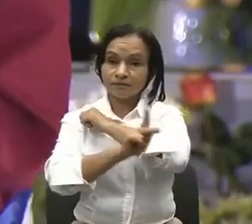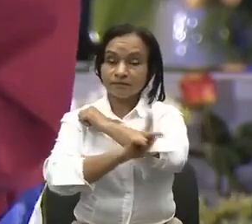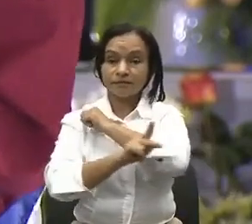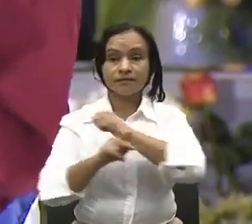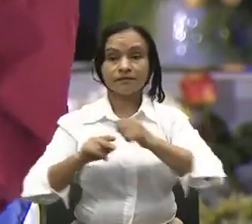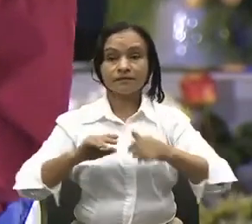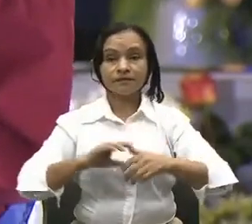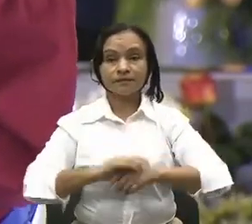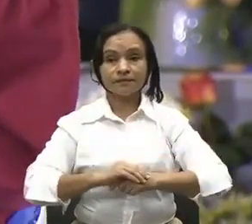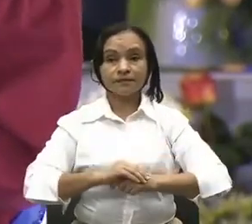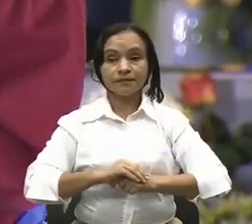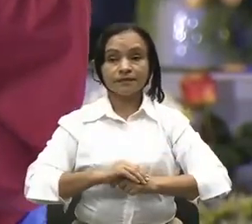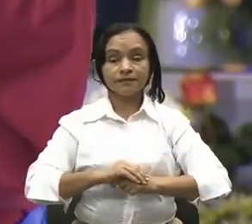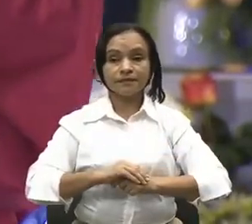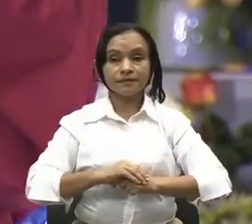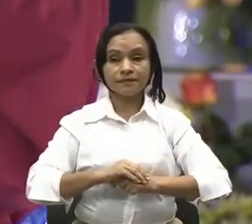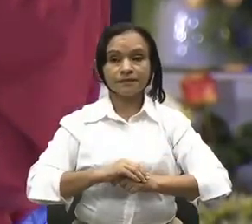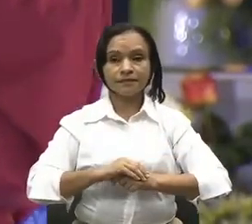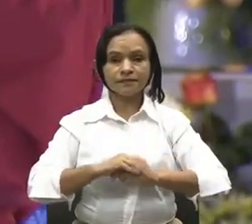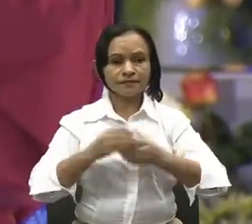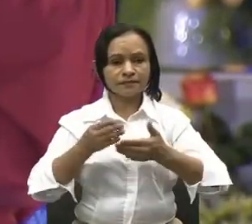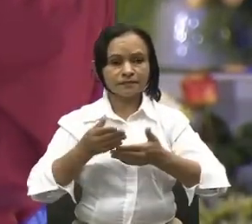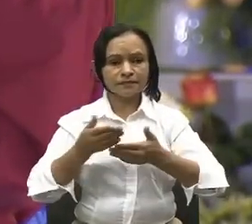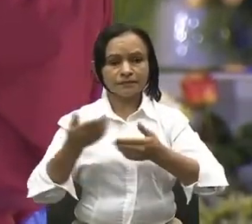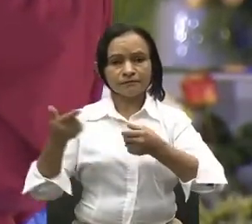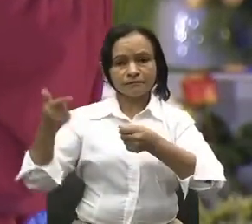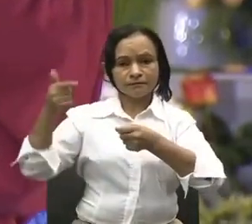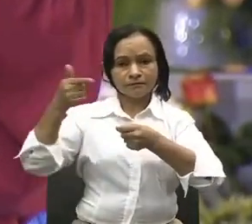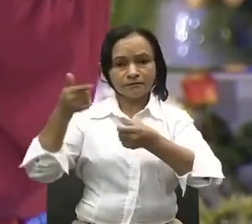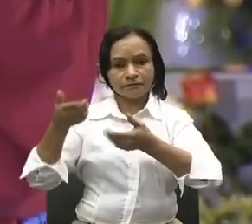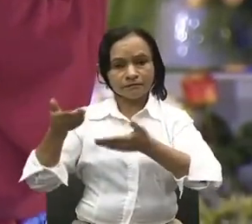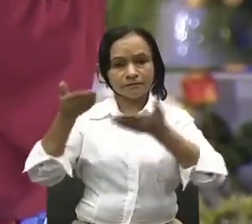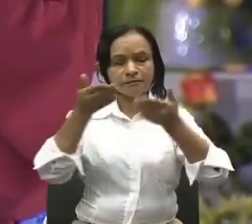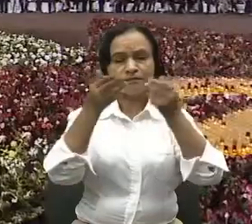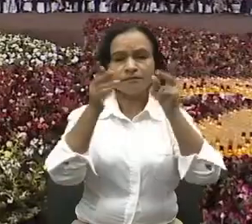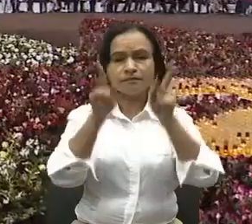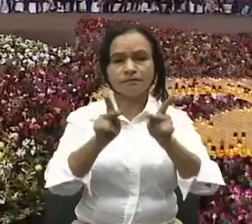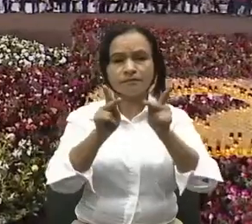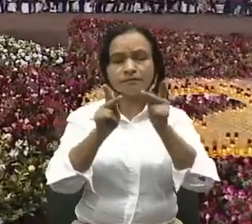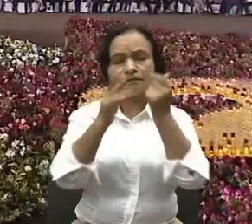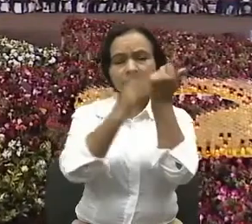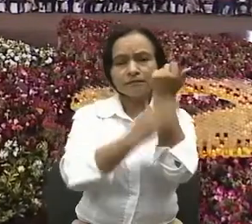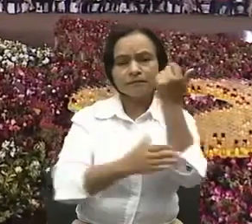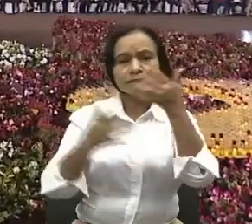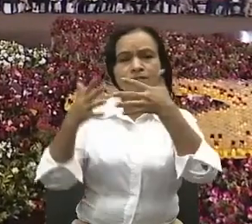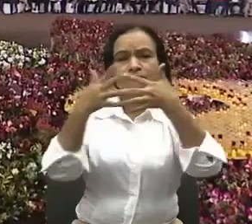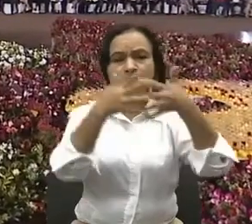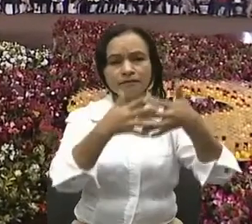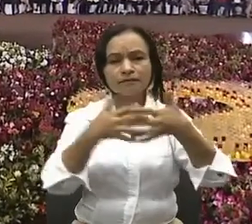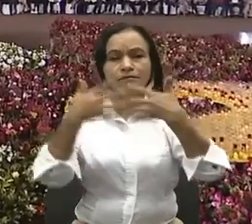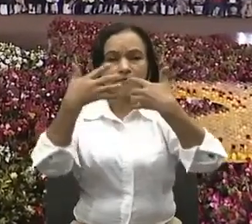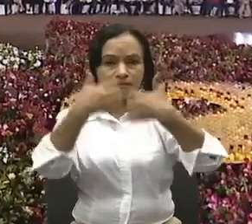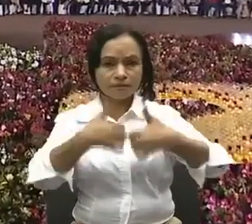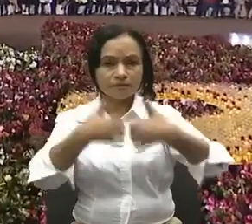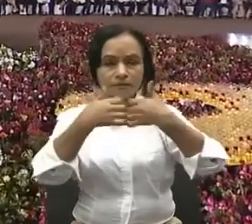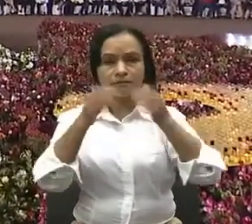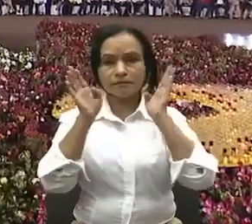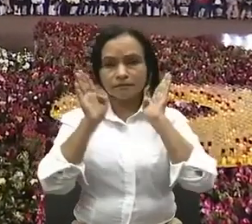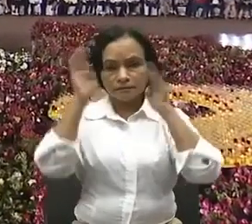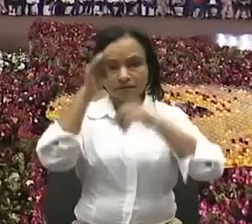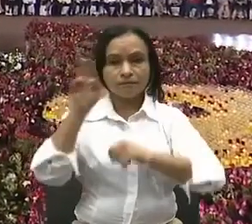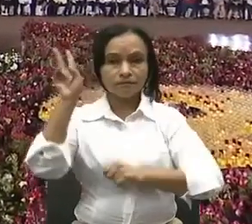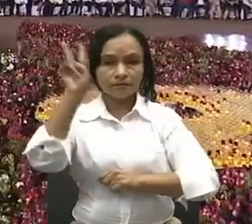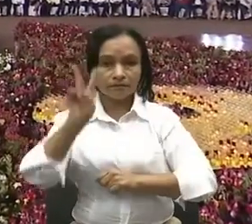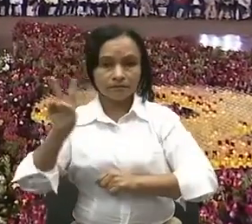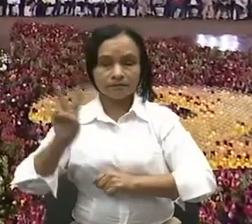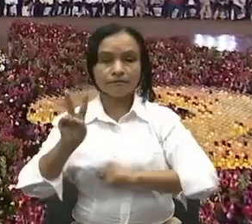dándole energía a la gente pobre de los Estados Unidos con las empresas que son venezolanas y que